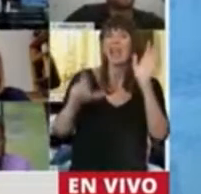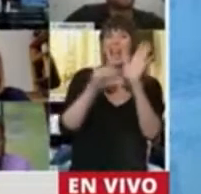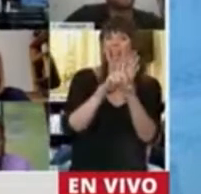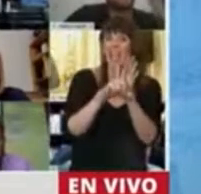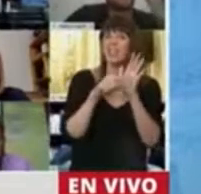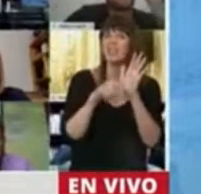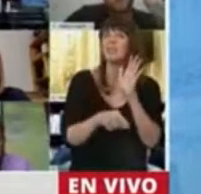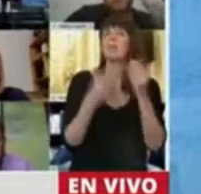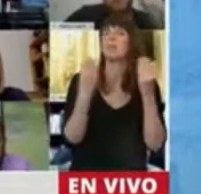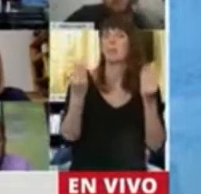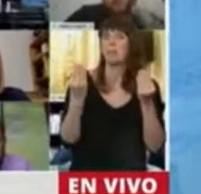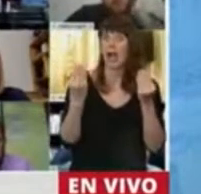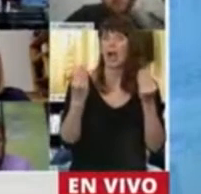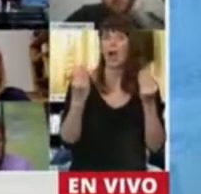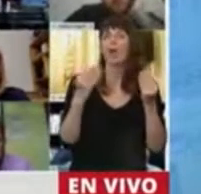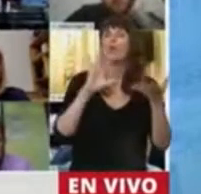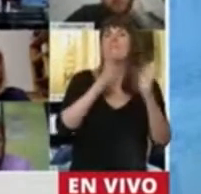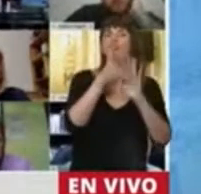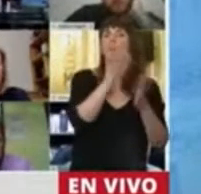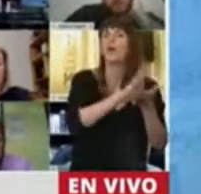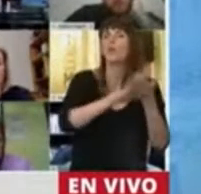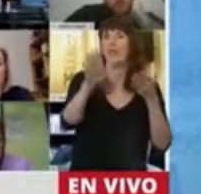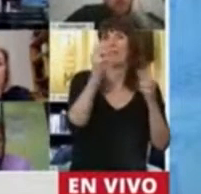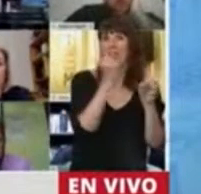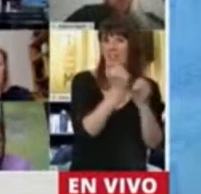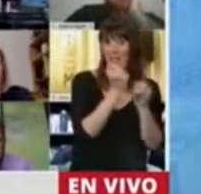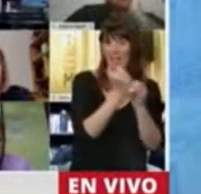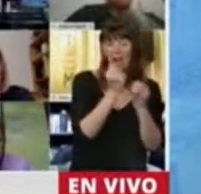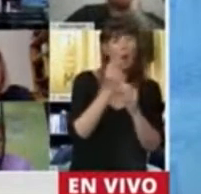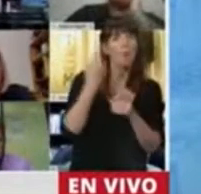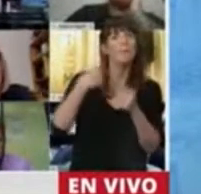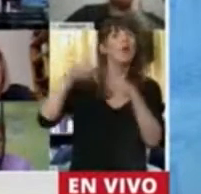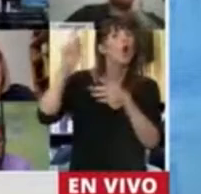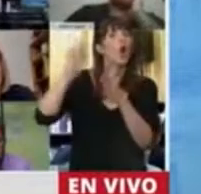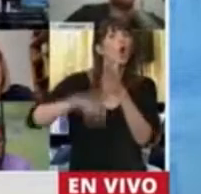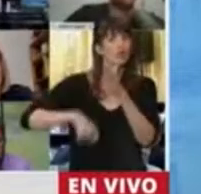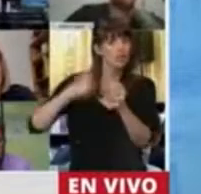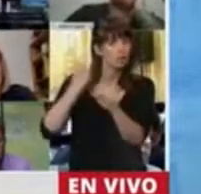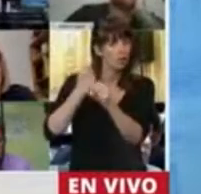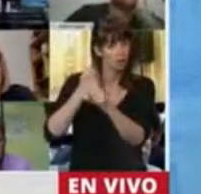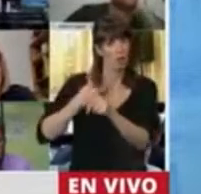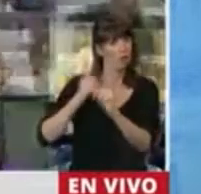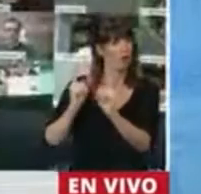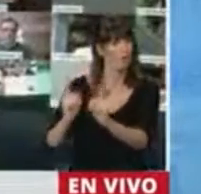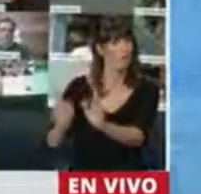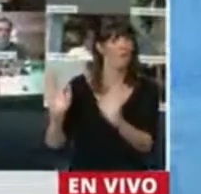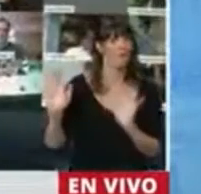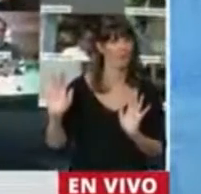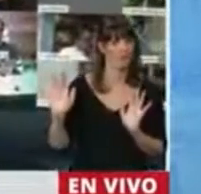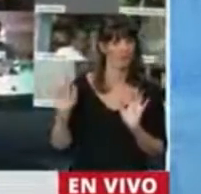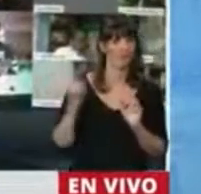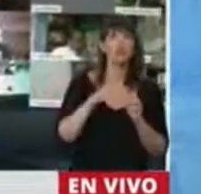Senado y si es votada favorablemente, ¿en qué periodo de tiempo se pone en vigencia?